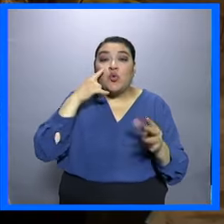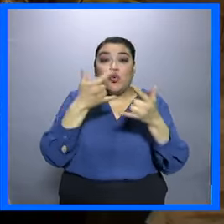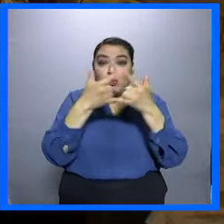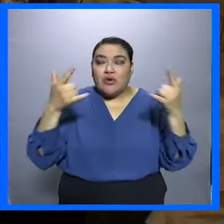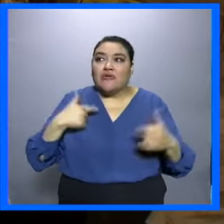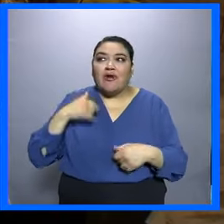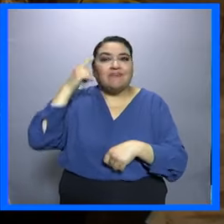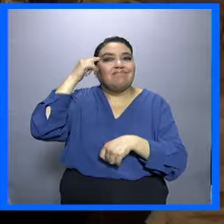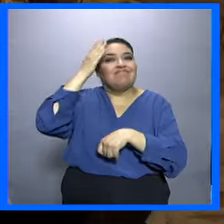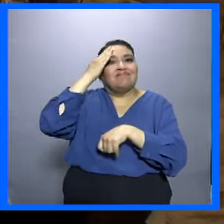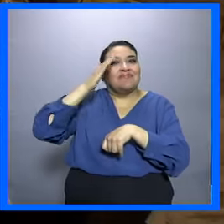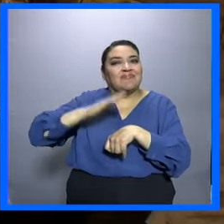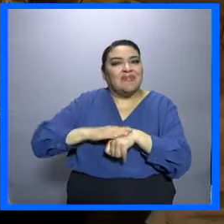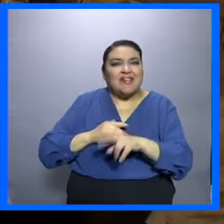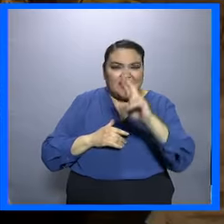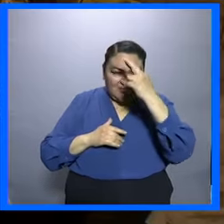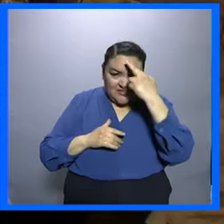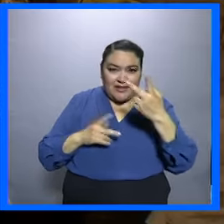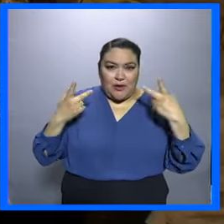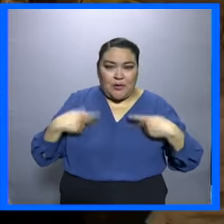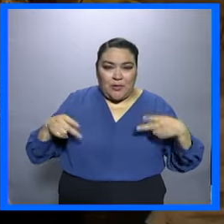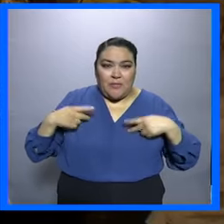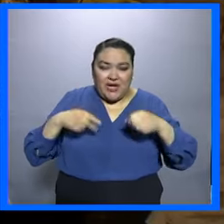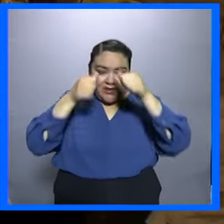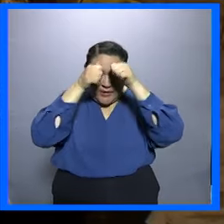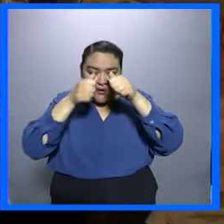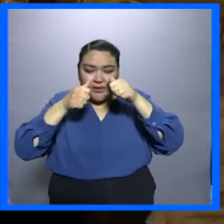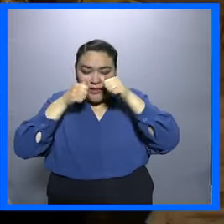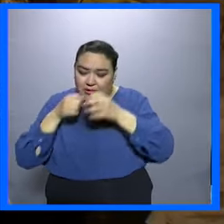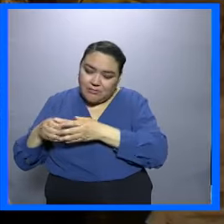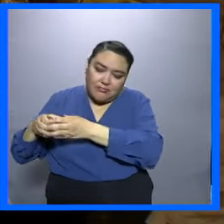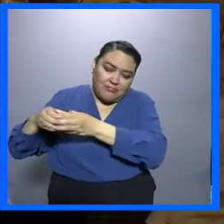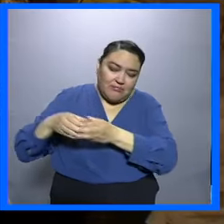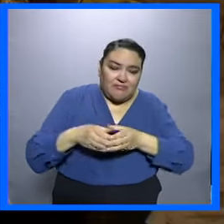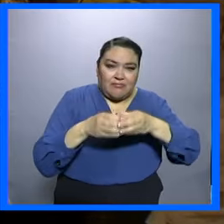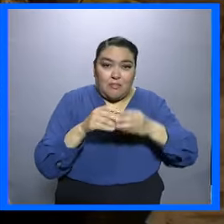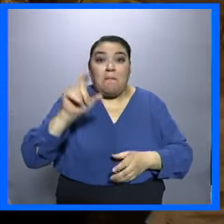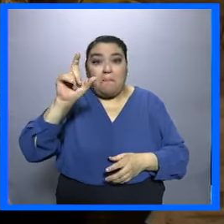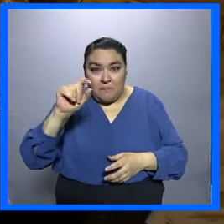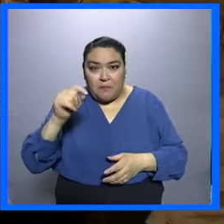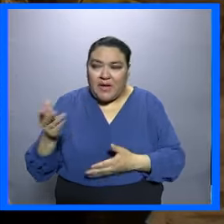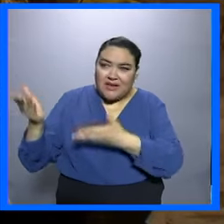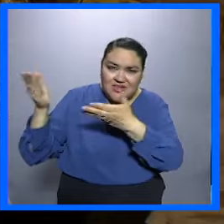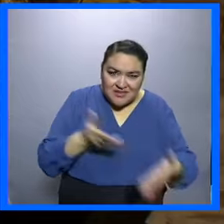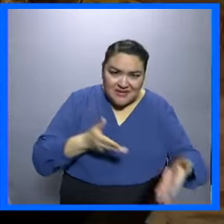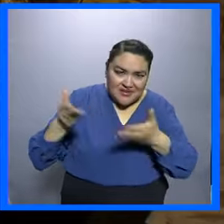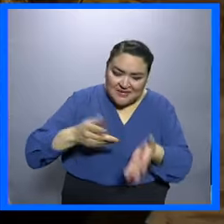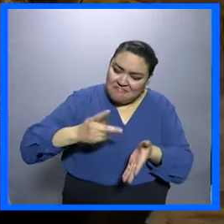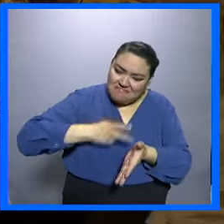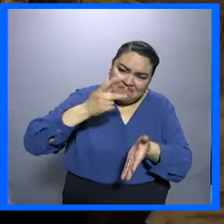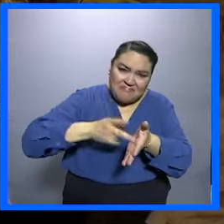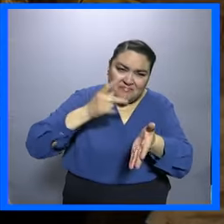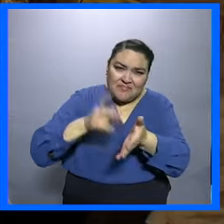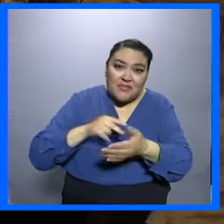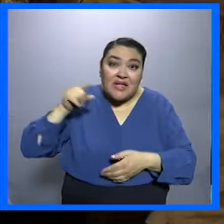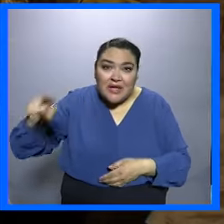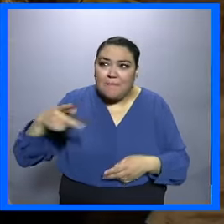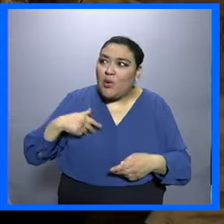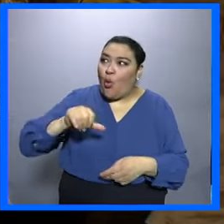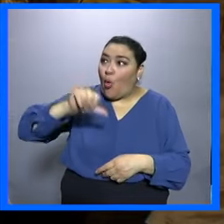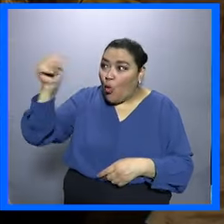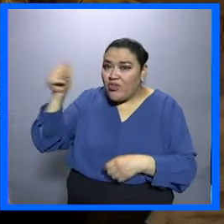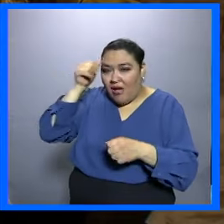marcó es de aquellas personas ciegas, un grupo de 20 personas ciegas que en repetidas ocasiones han venido y traen a más